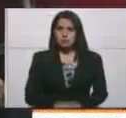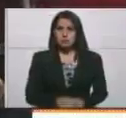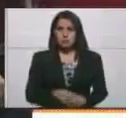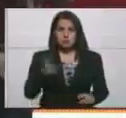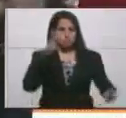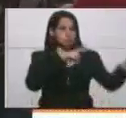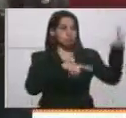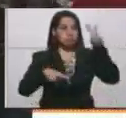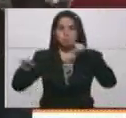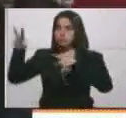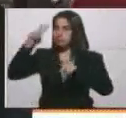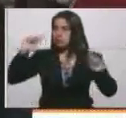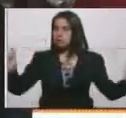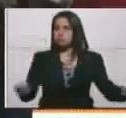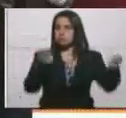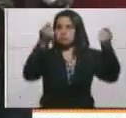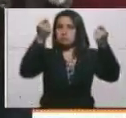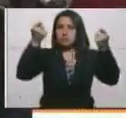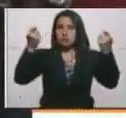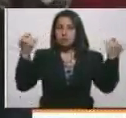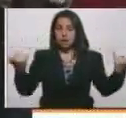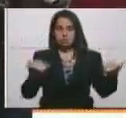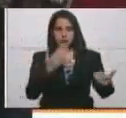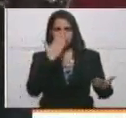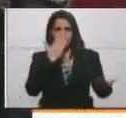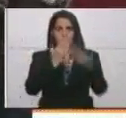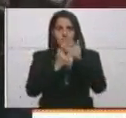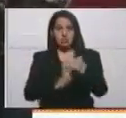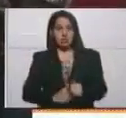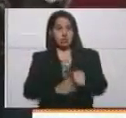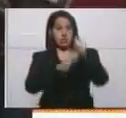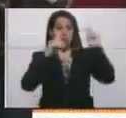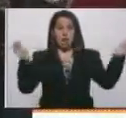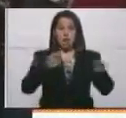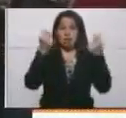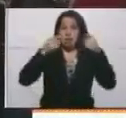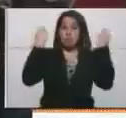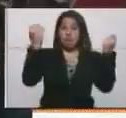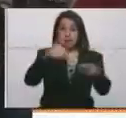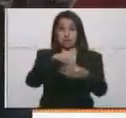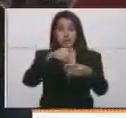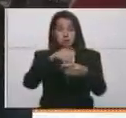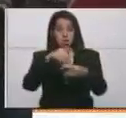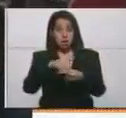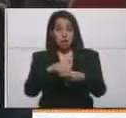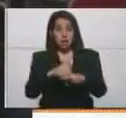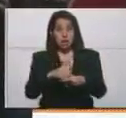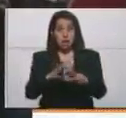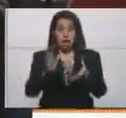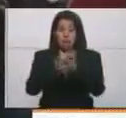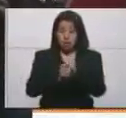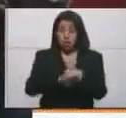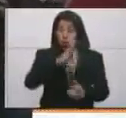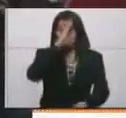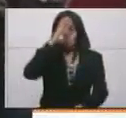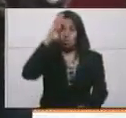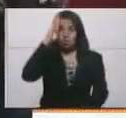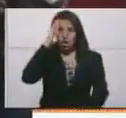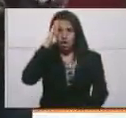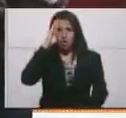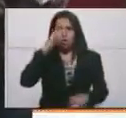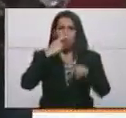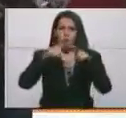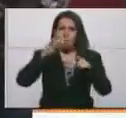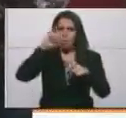a levantar, a encabezar esta campaña electoral, compañero Diosdado Cabello, Jorge